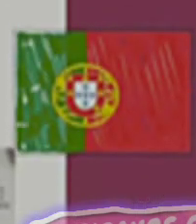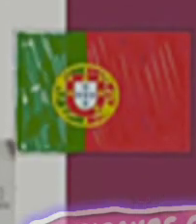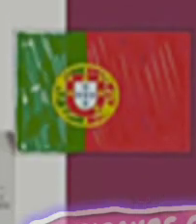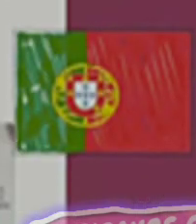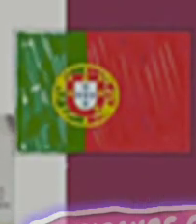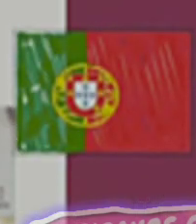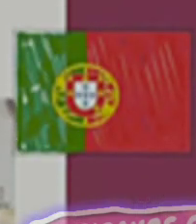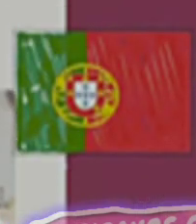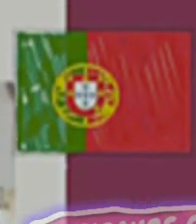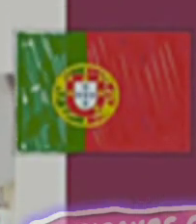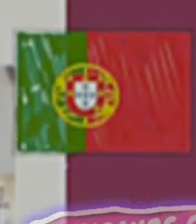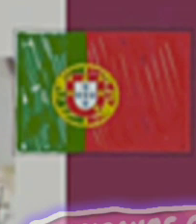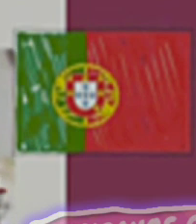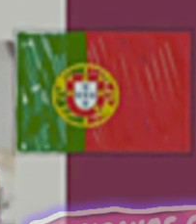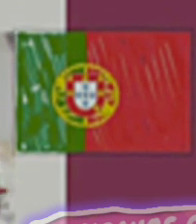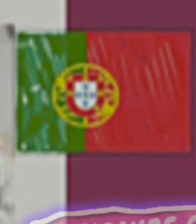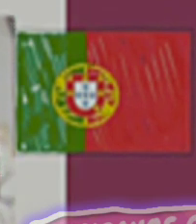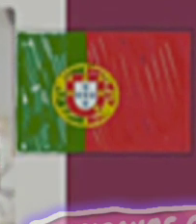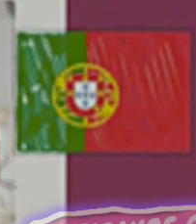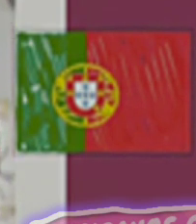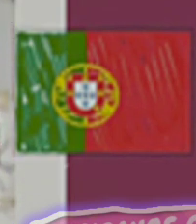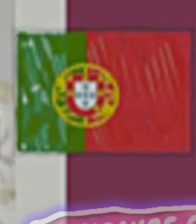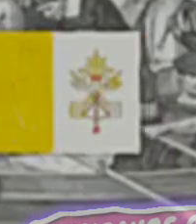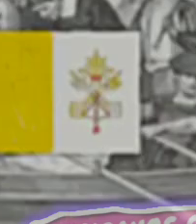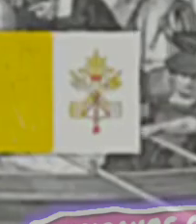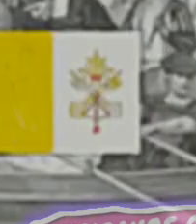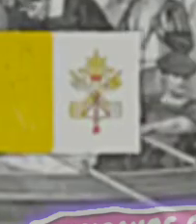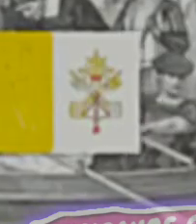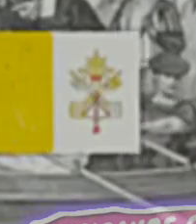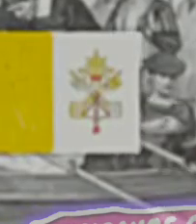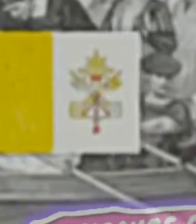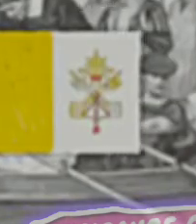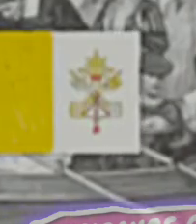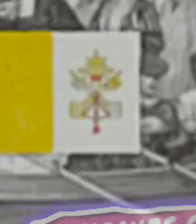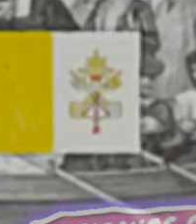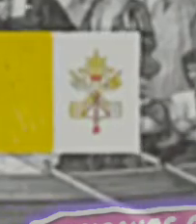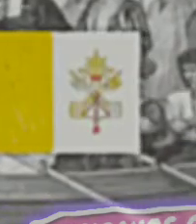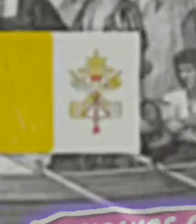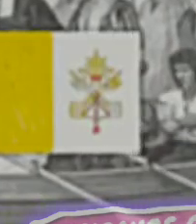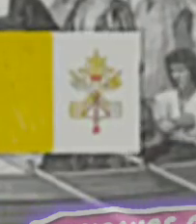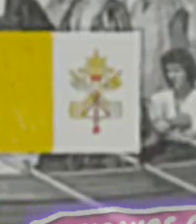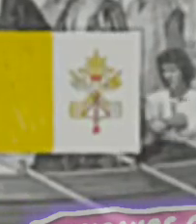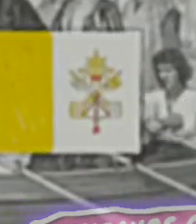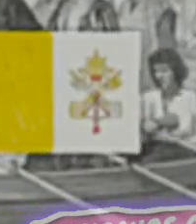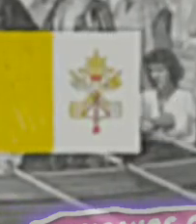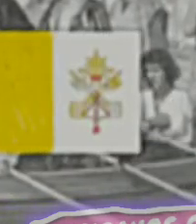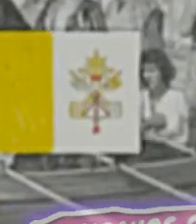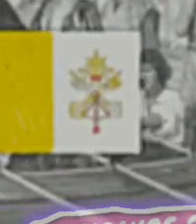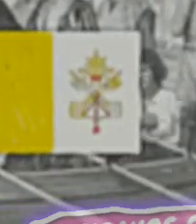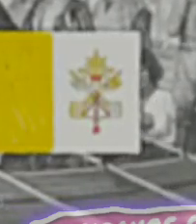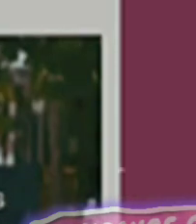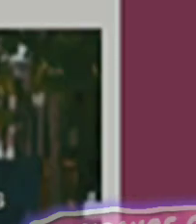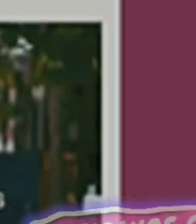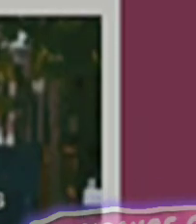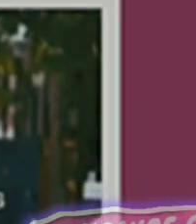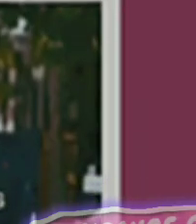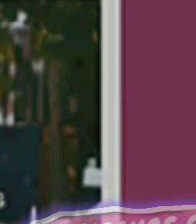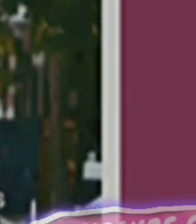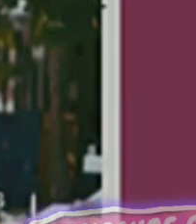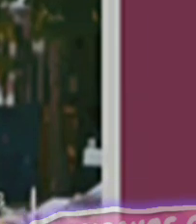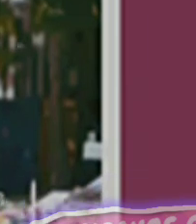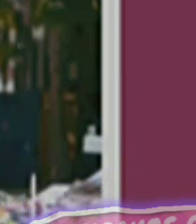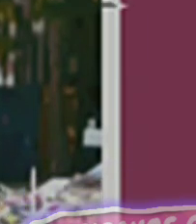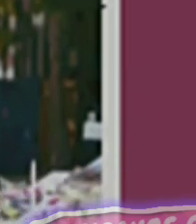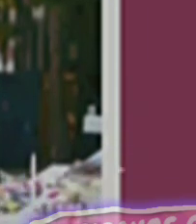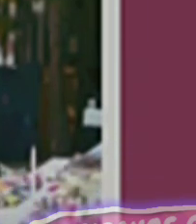responsabilidad en la esclavitud durante la época colonial. Además, el Vaticano ha repudiado su paso colonial y los abusos